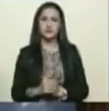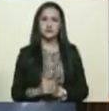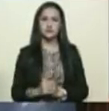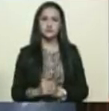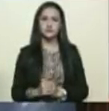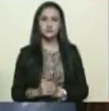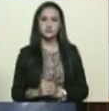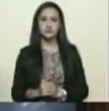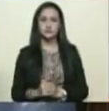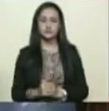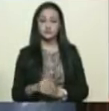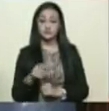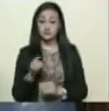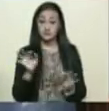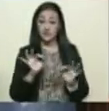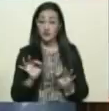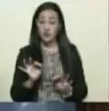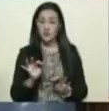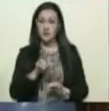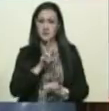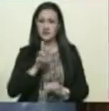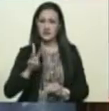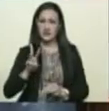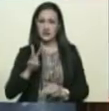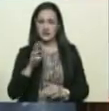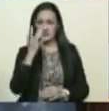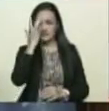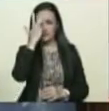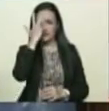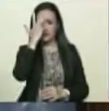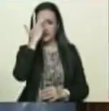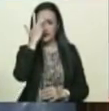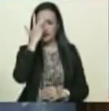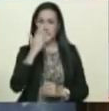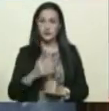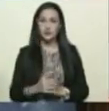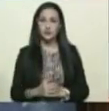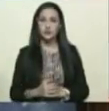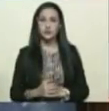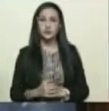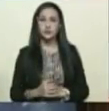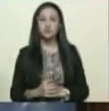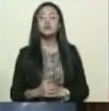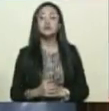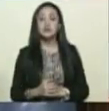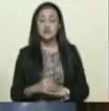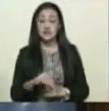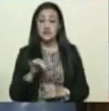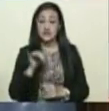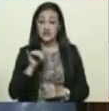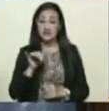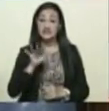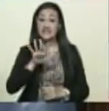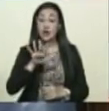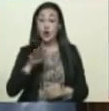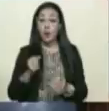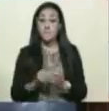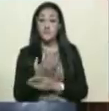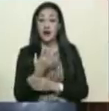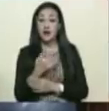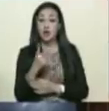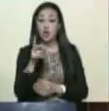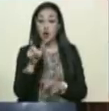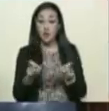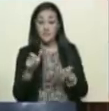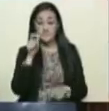esta medida fueron levantadas los días 23 de febrero para la empresa y el día 5 de mayo para los dos implicados y el día